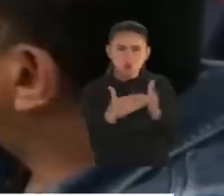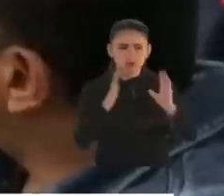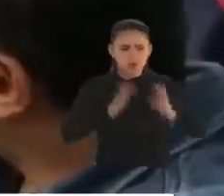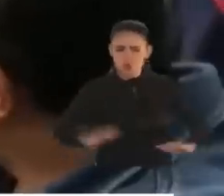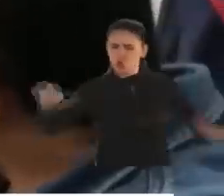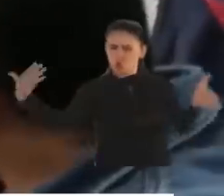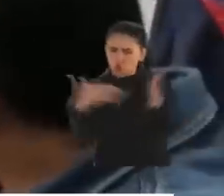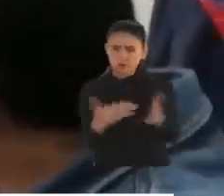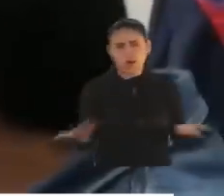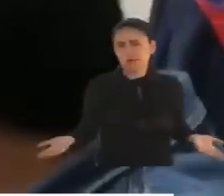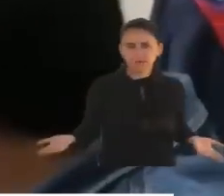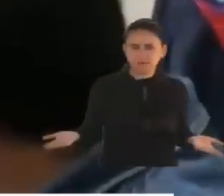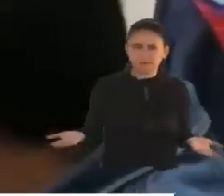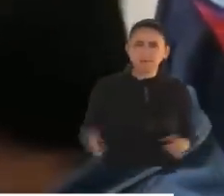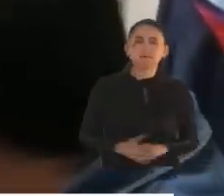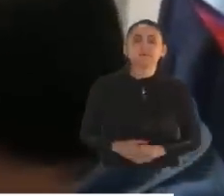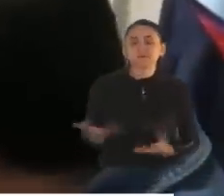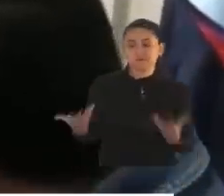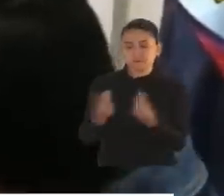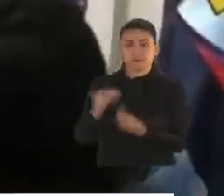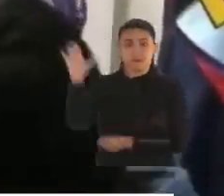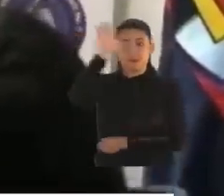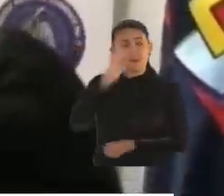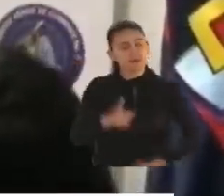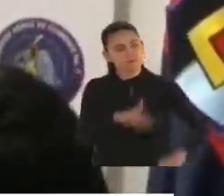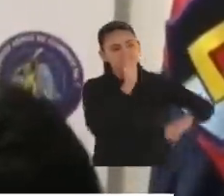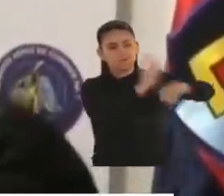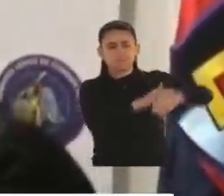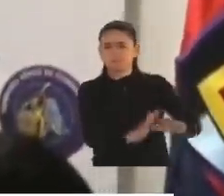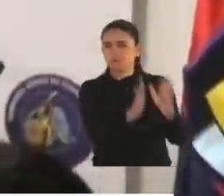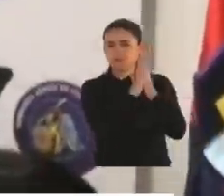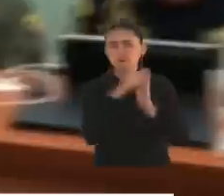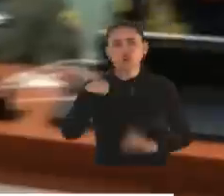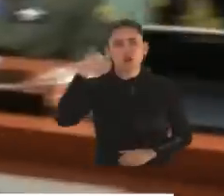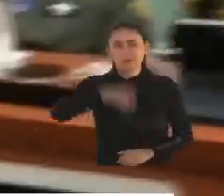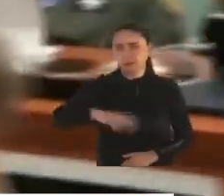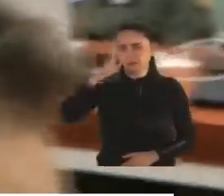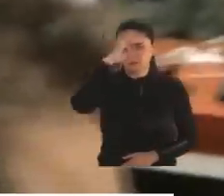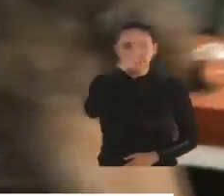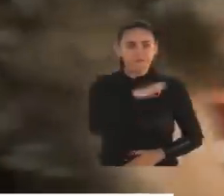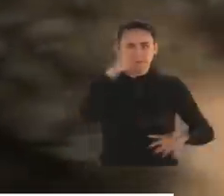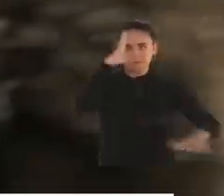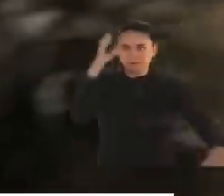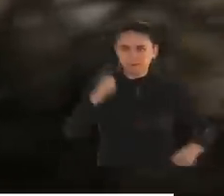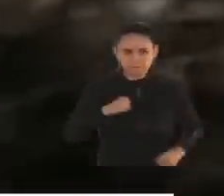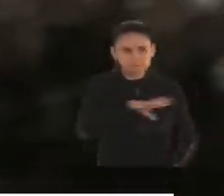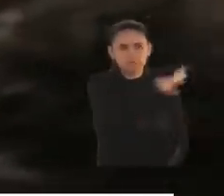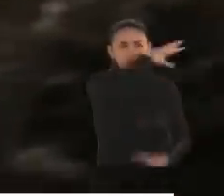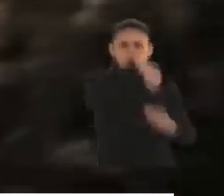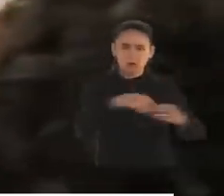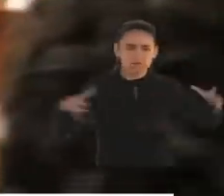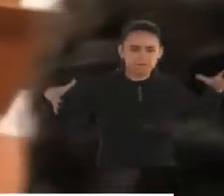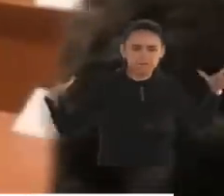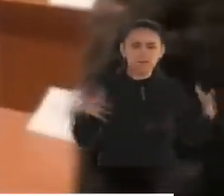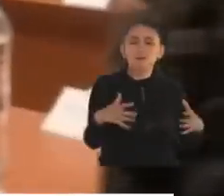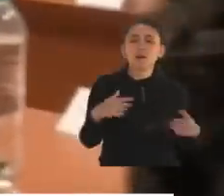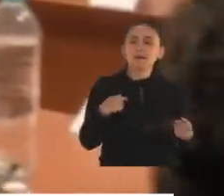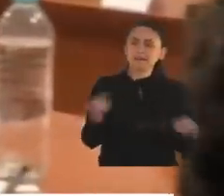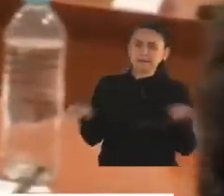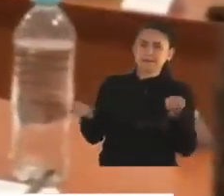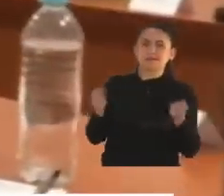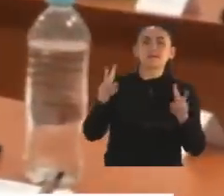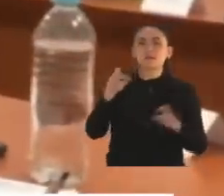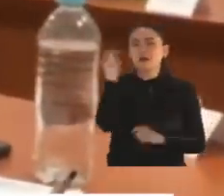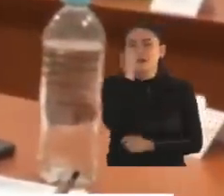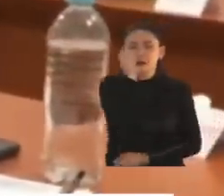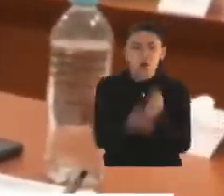El departamento solicitó al gobierno nacional un comando especial de fuerzas militares en Buenaventura para contrarrestar el narcotráfico